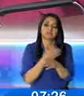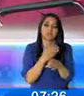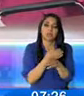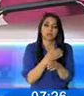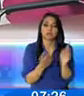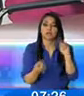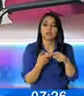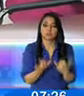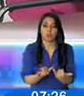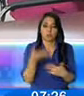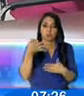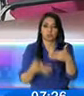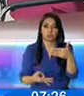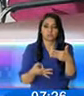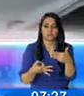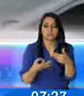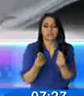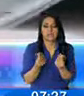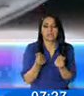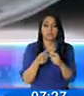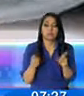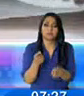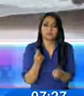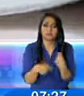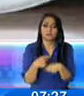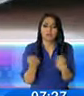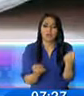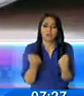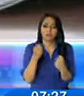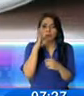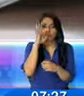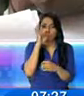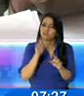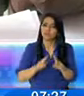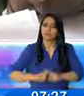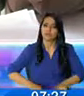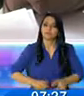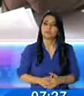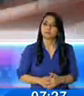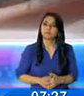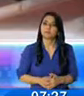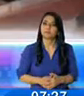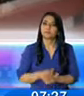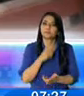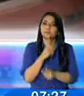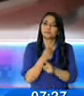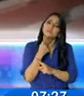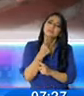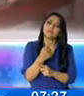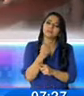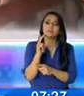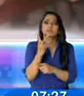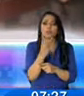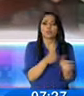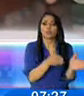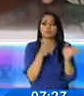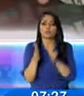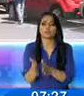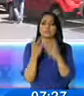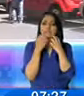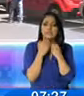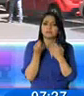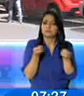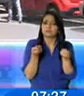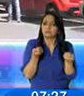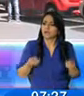hasta ahora pero también se ha hablado de vender autos de lujo y otras medidas Así es de hecho se habla de una segunda etapa de austeridad En qué